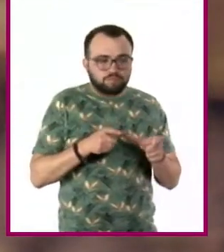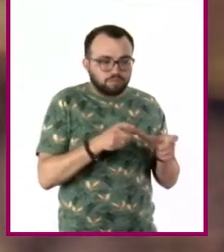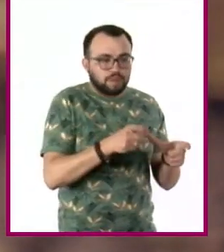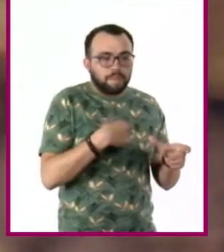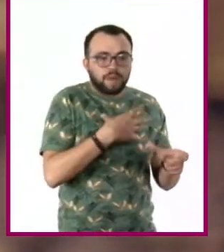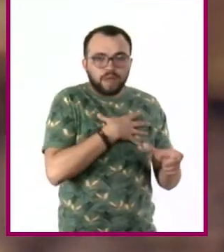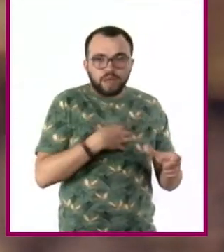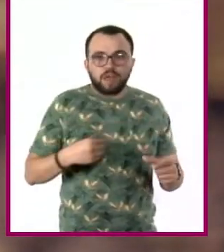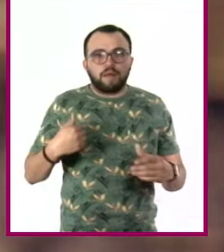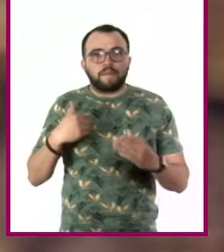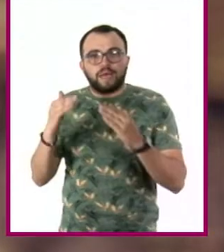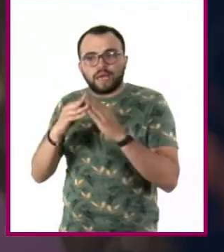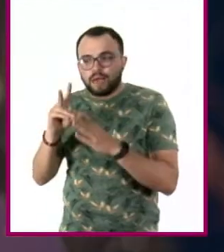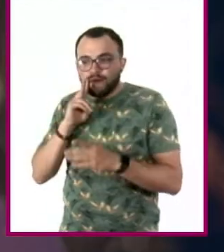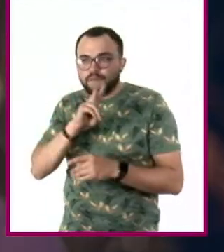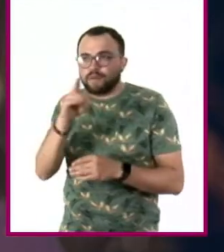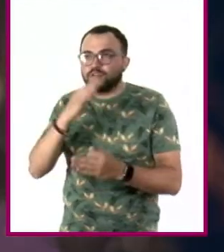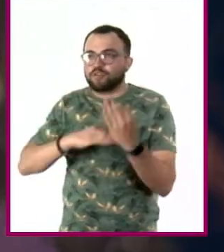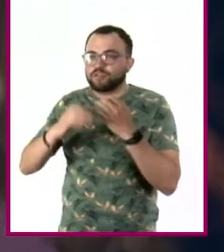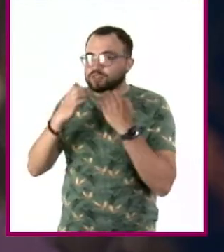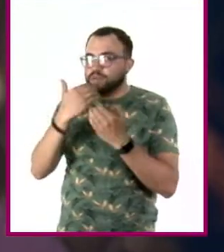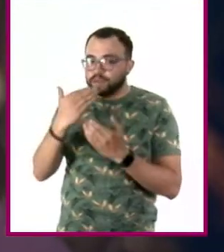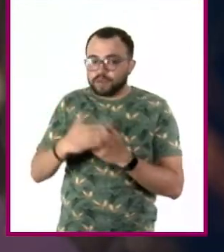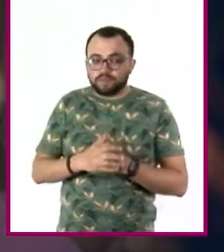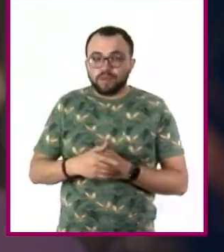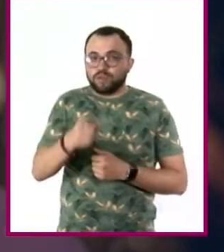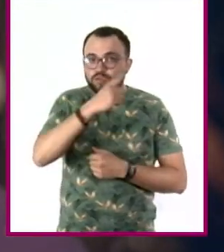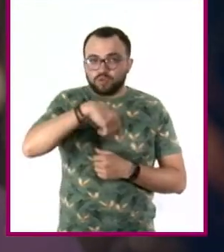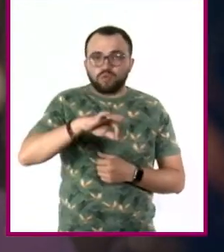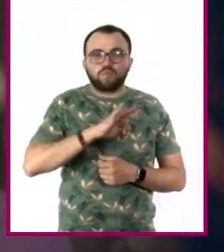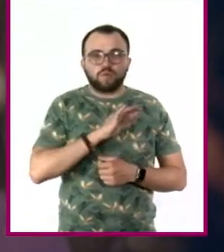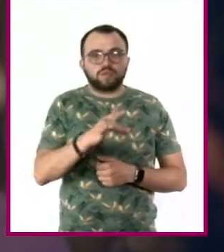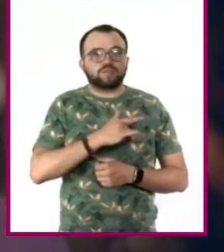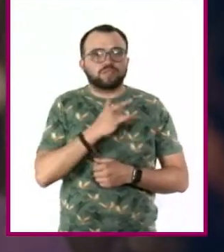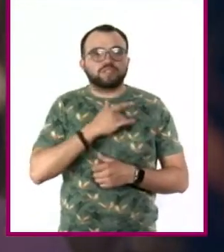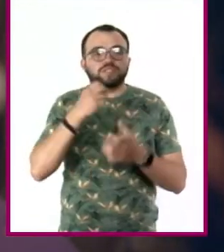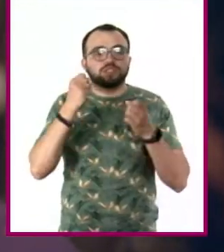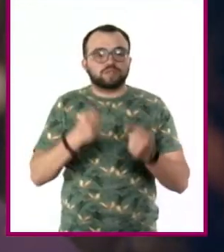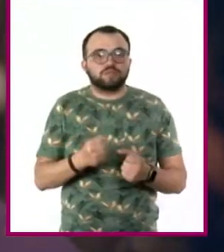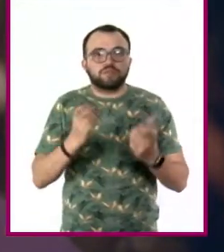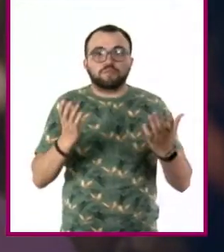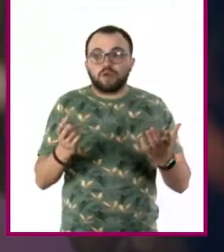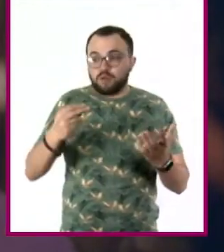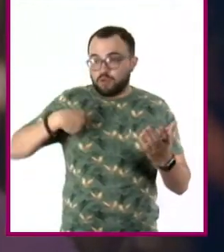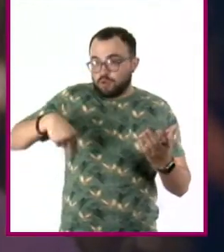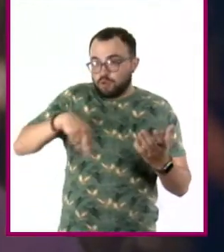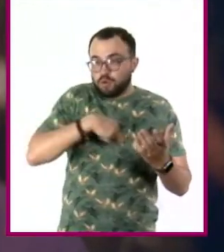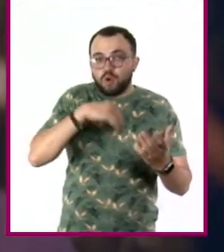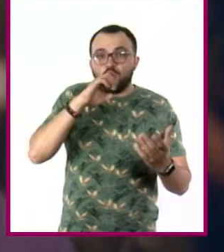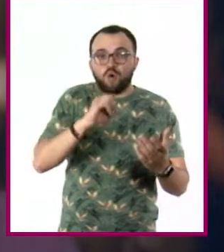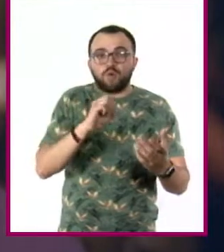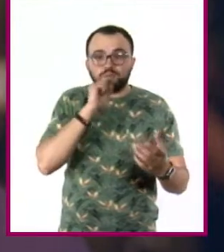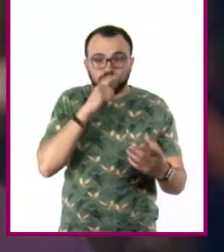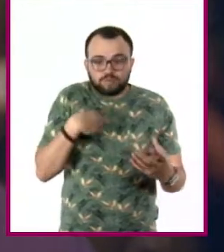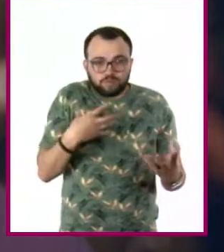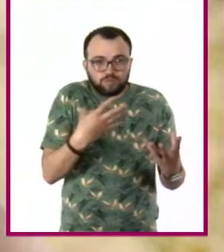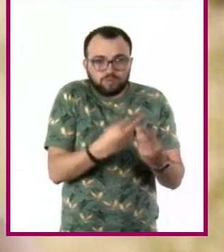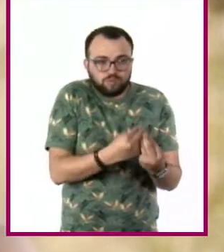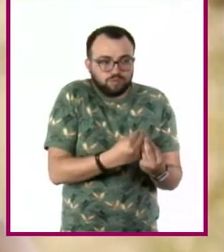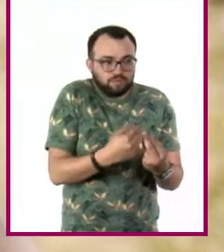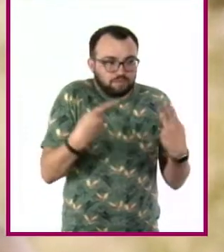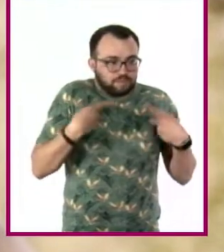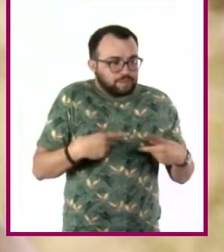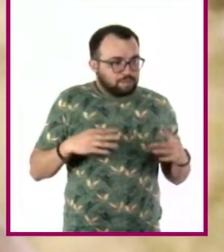mi hogar, ver que todo esté bien. Nosotros podemos sentir seguros, ya sea con nosotros mismos o en el medio donde nos rodeamos. Si no